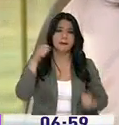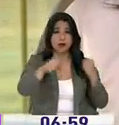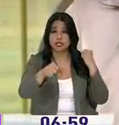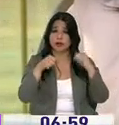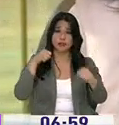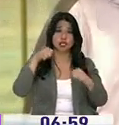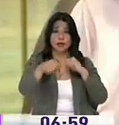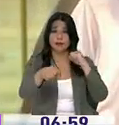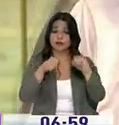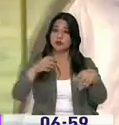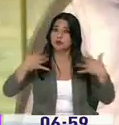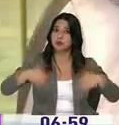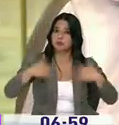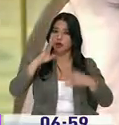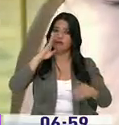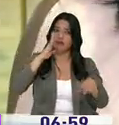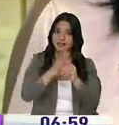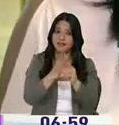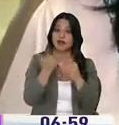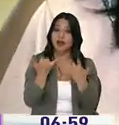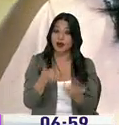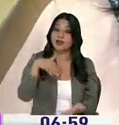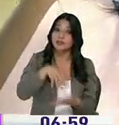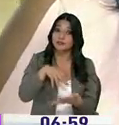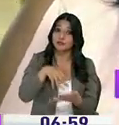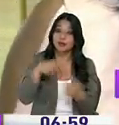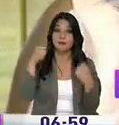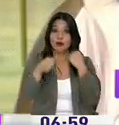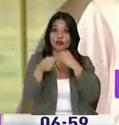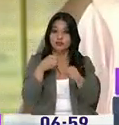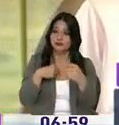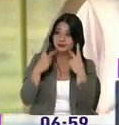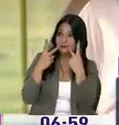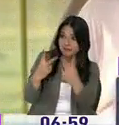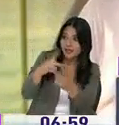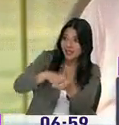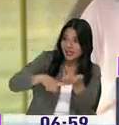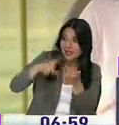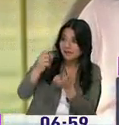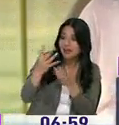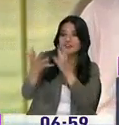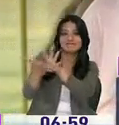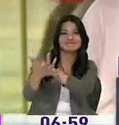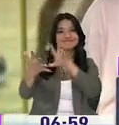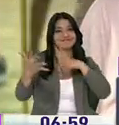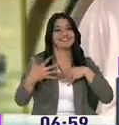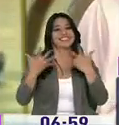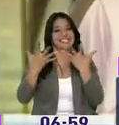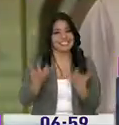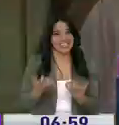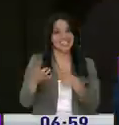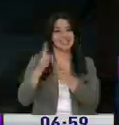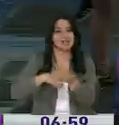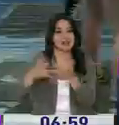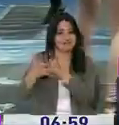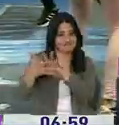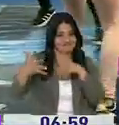Sus objetivos eran estudiar y boxear. Y entonces yo anhelo ser como mi hermano, así.